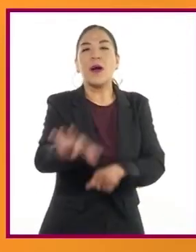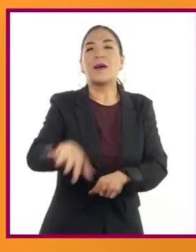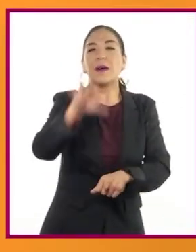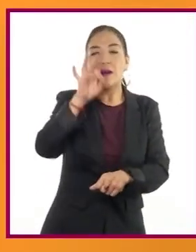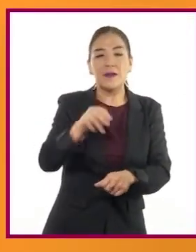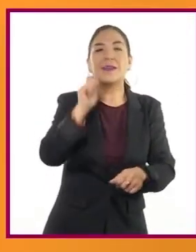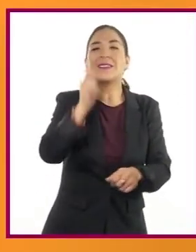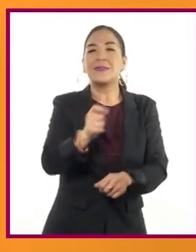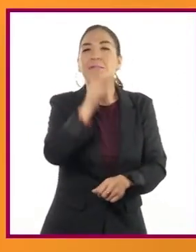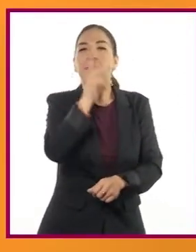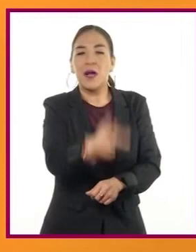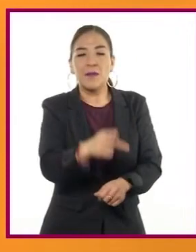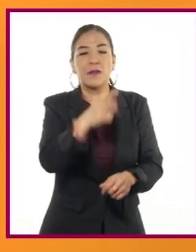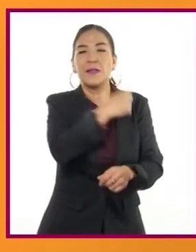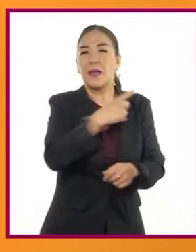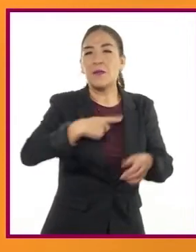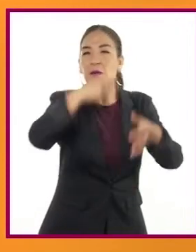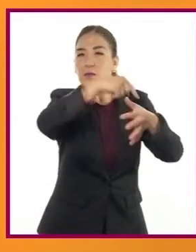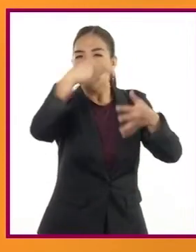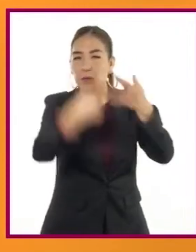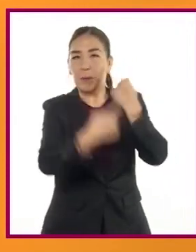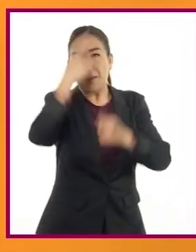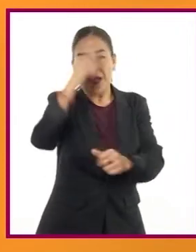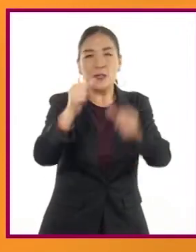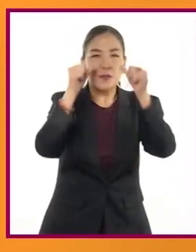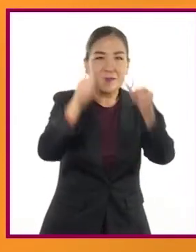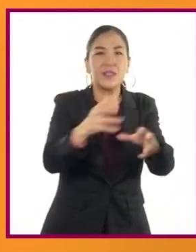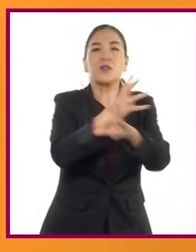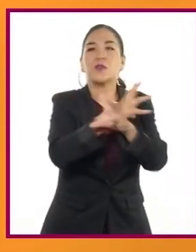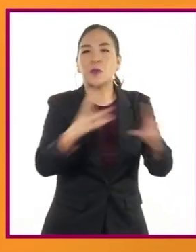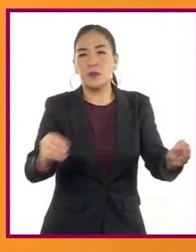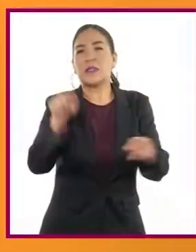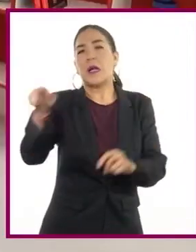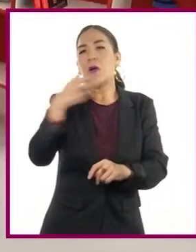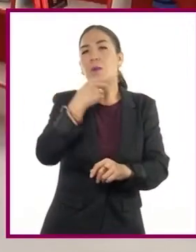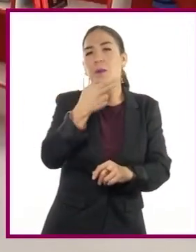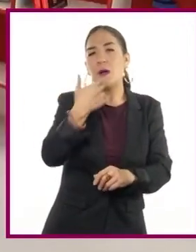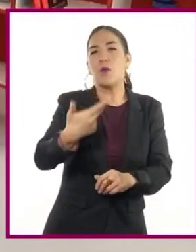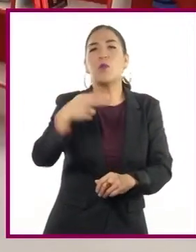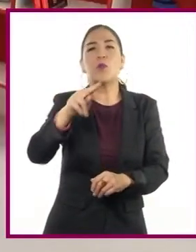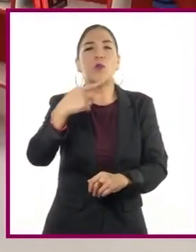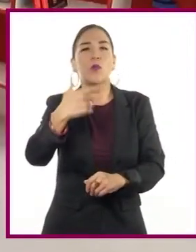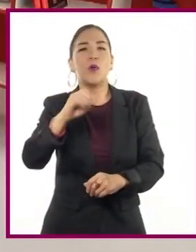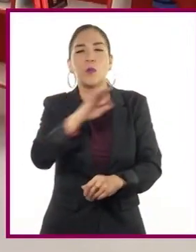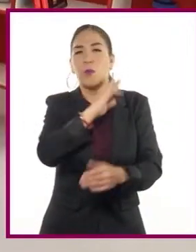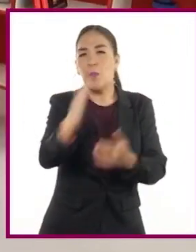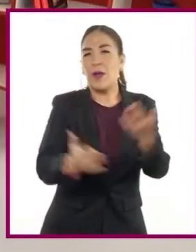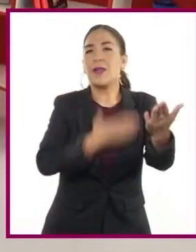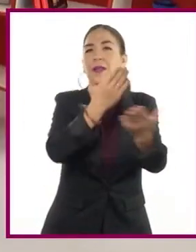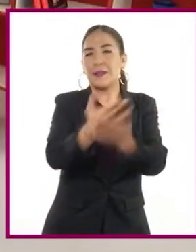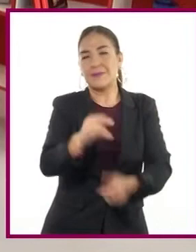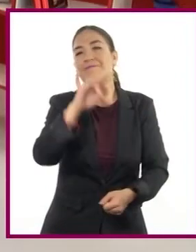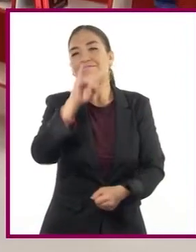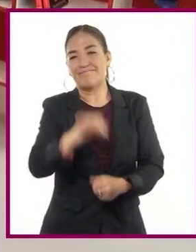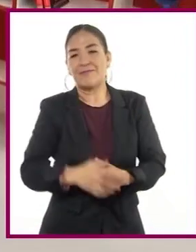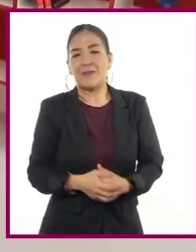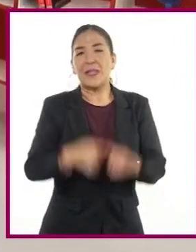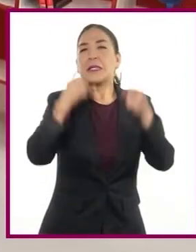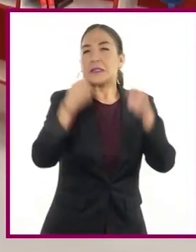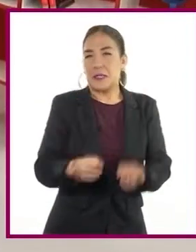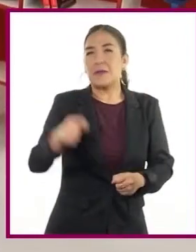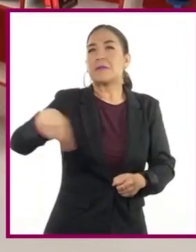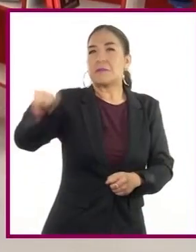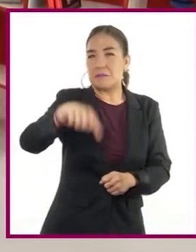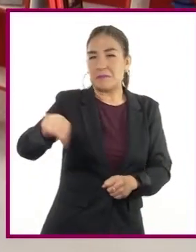y requerimientos a los que debe atender la solución que Hugo puede proponer. Así es. Seguro que uno